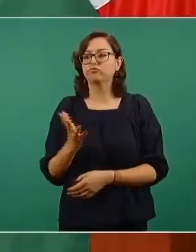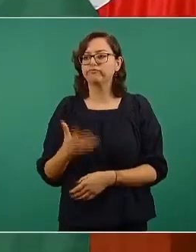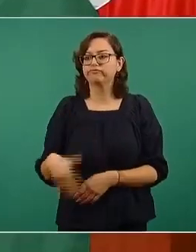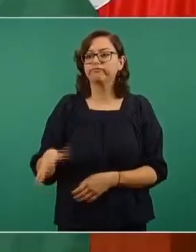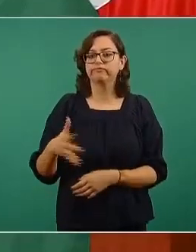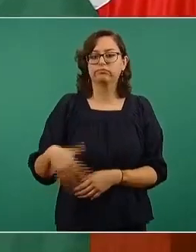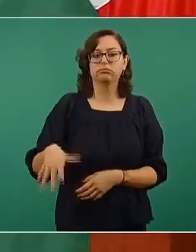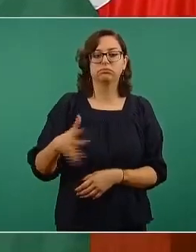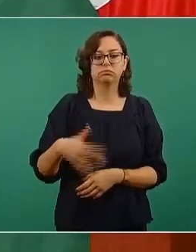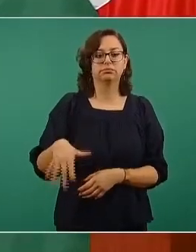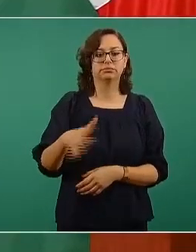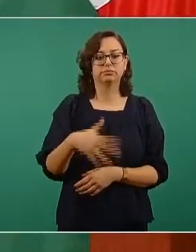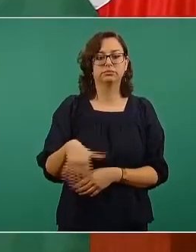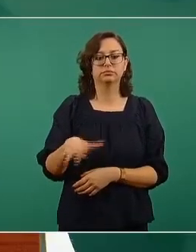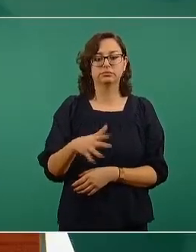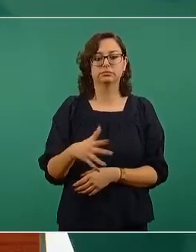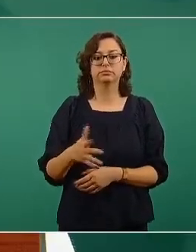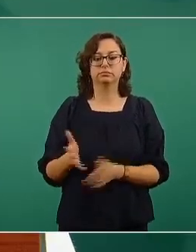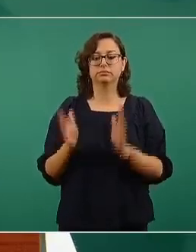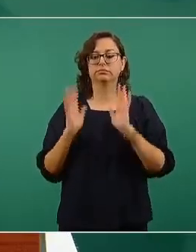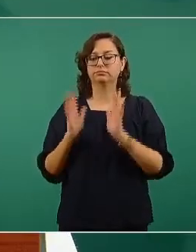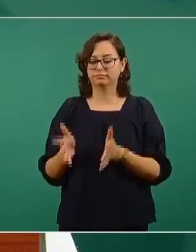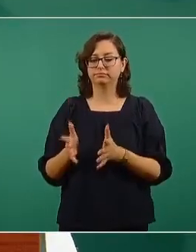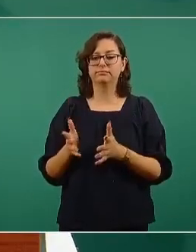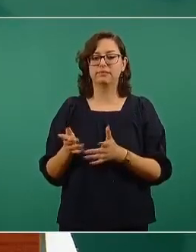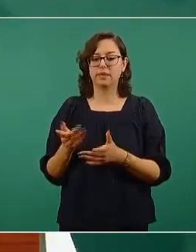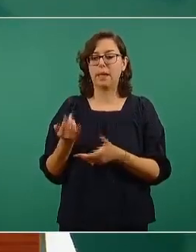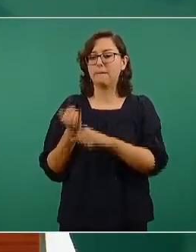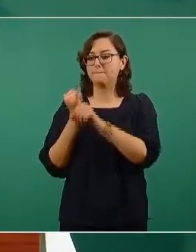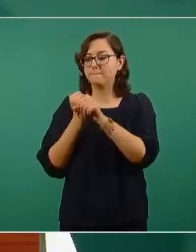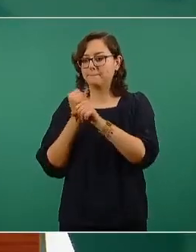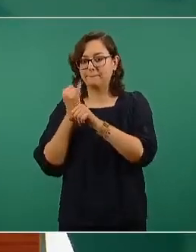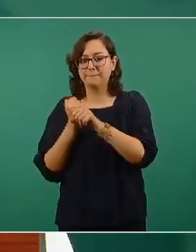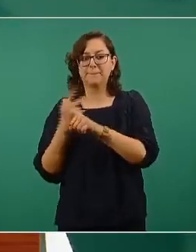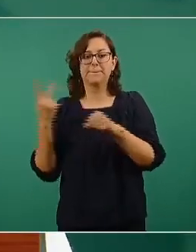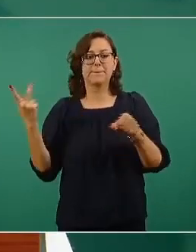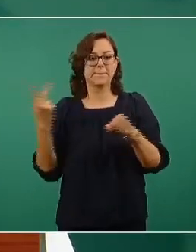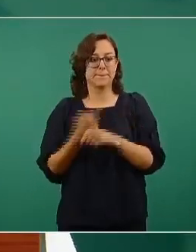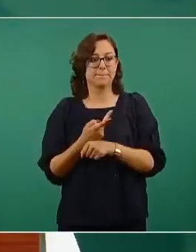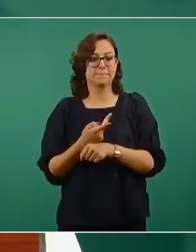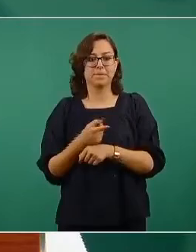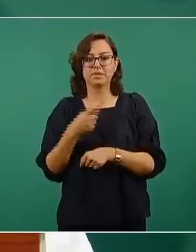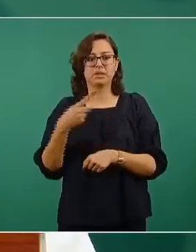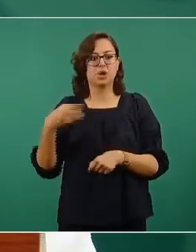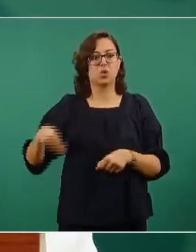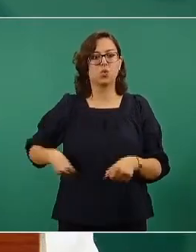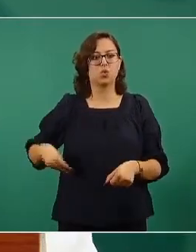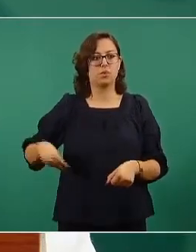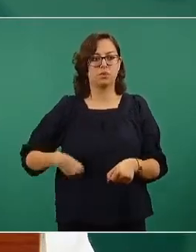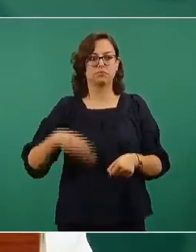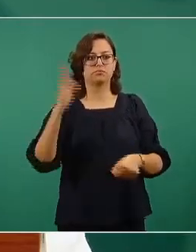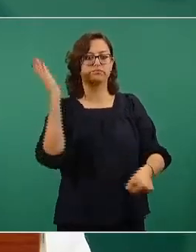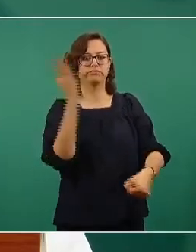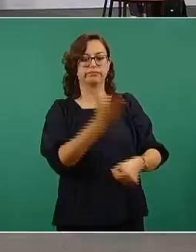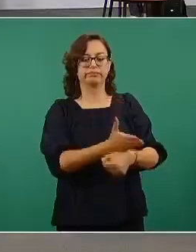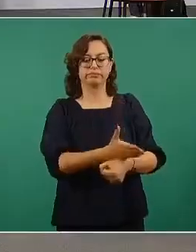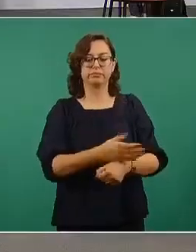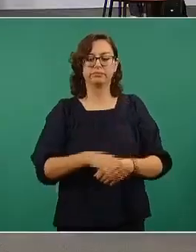familia Villaseñor Romo y se continúa con las investigaciones para el castigo a los